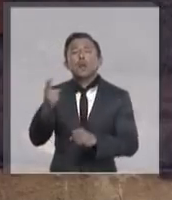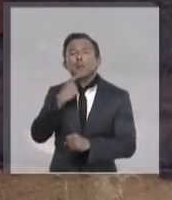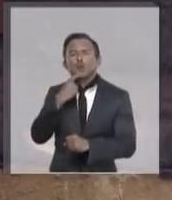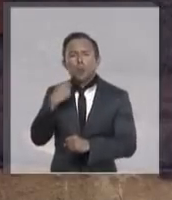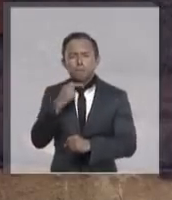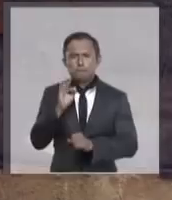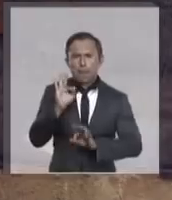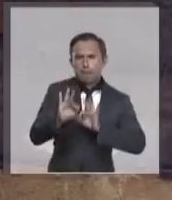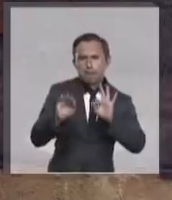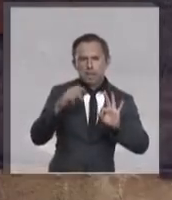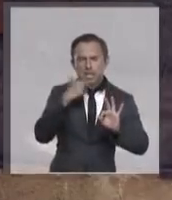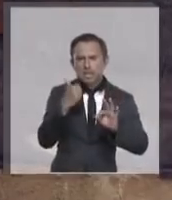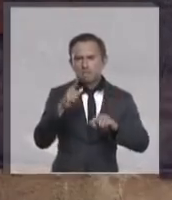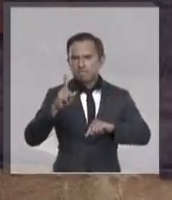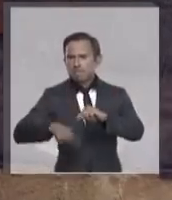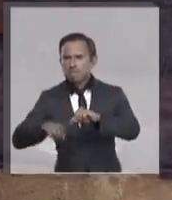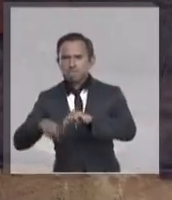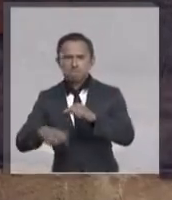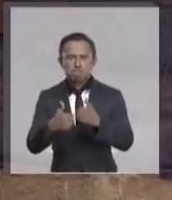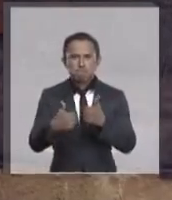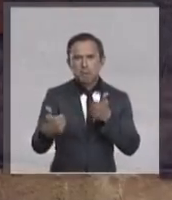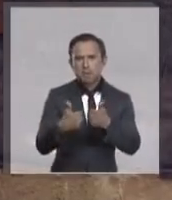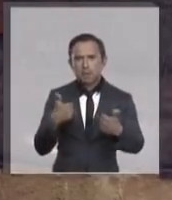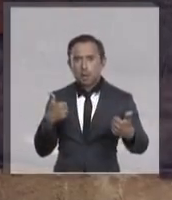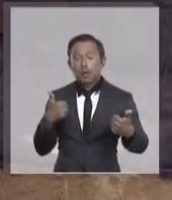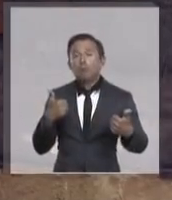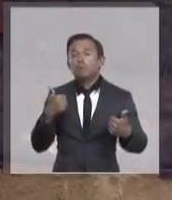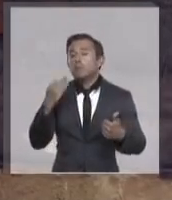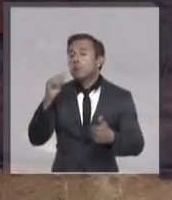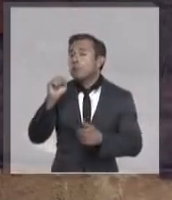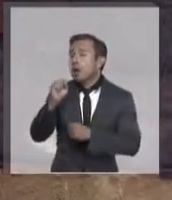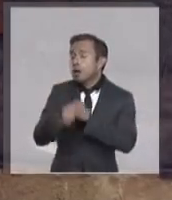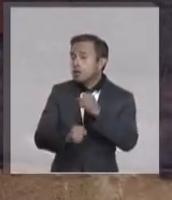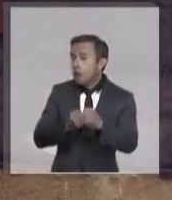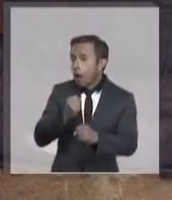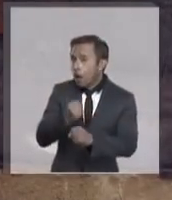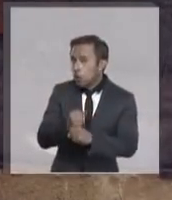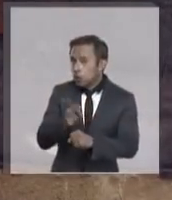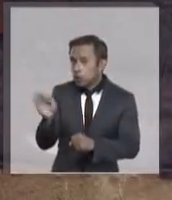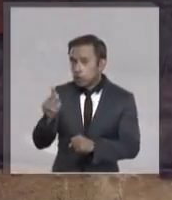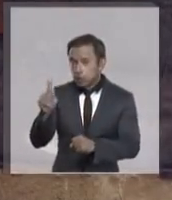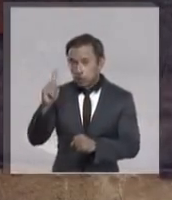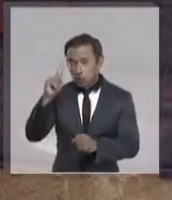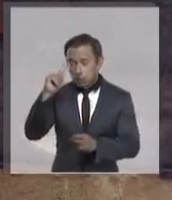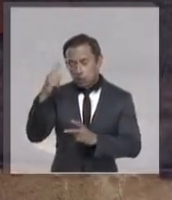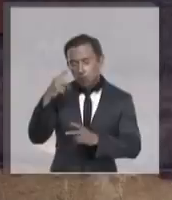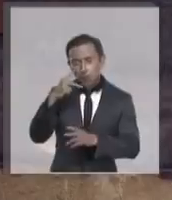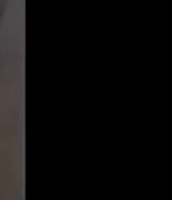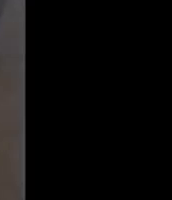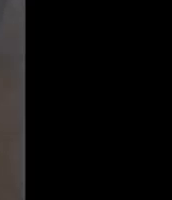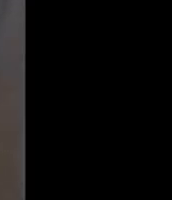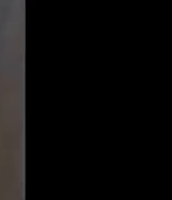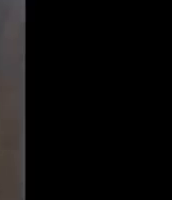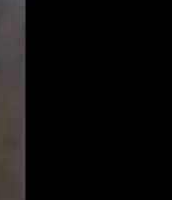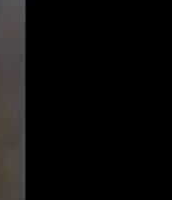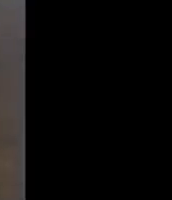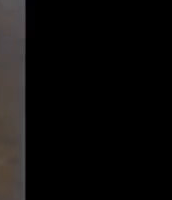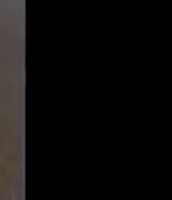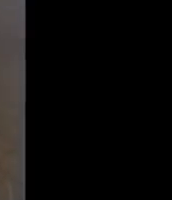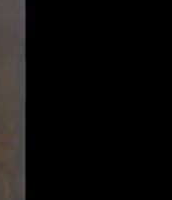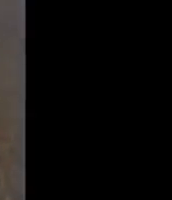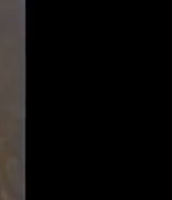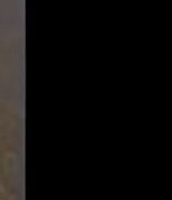20 años, si Andrés Manuel se hubiera desmayado, en vez de volver en sí, hubiera vuelto en no. ¿Eso fue un chiste?